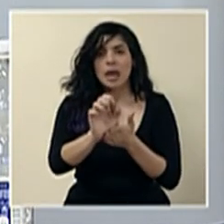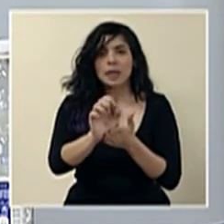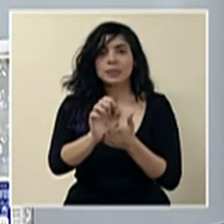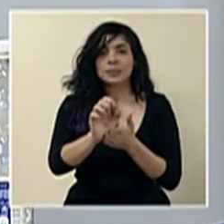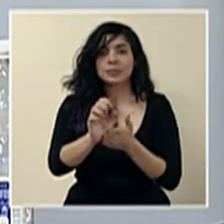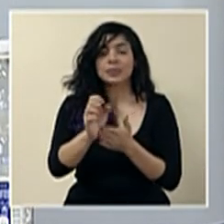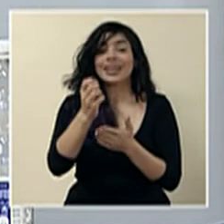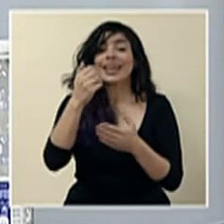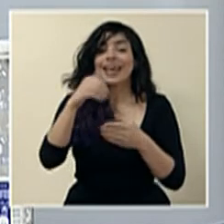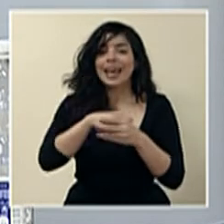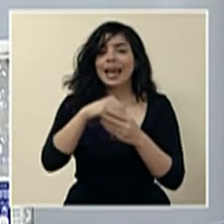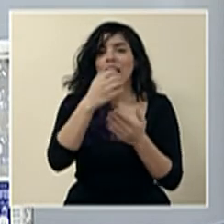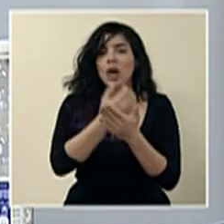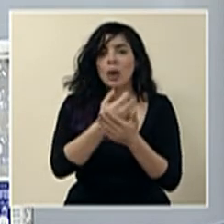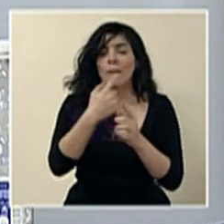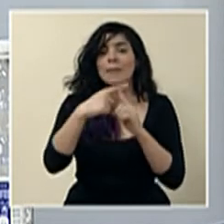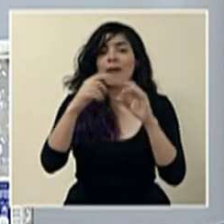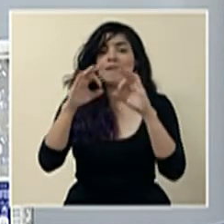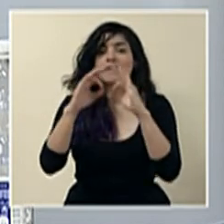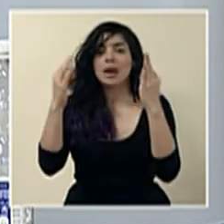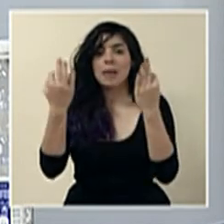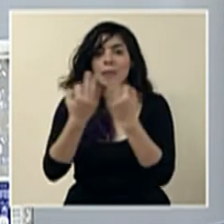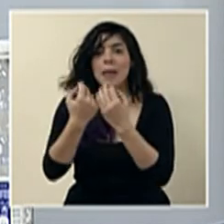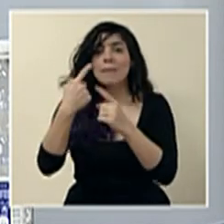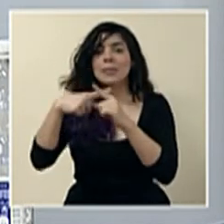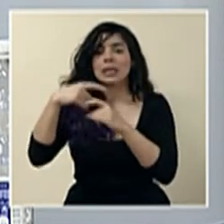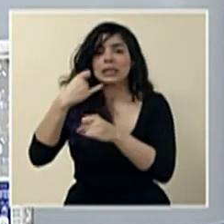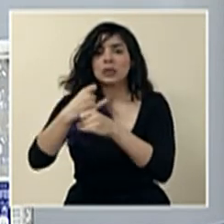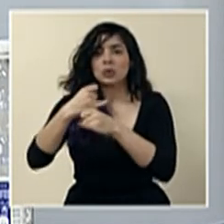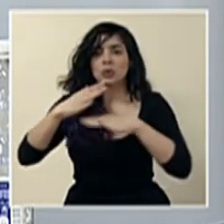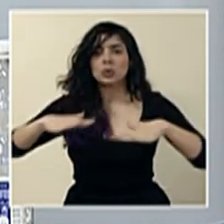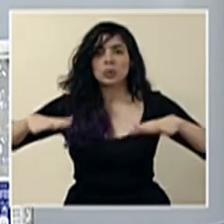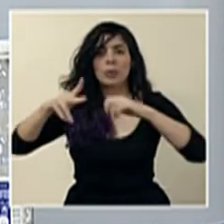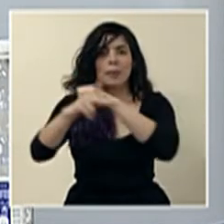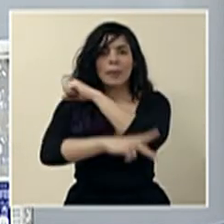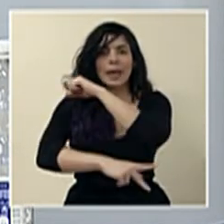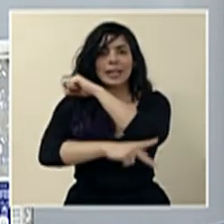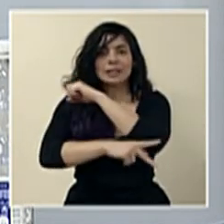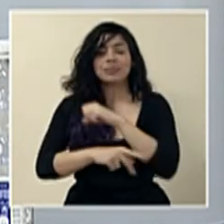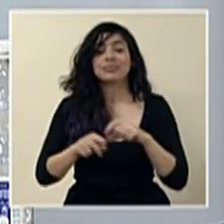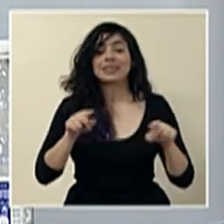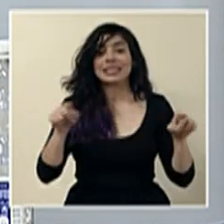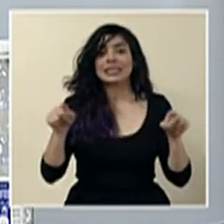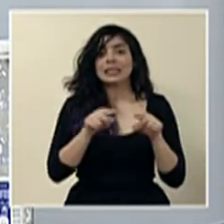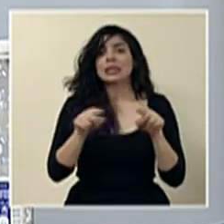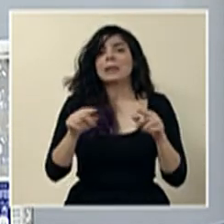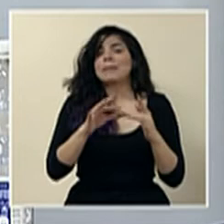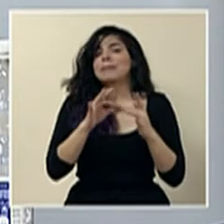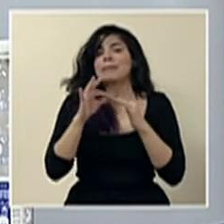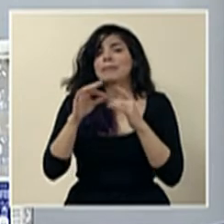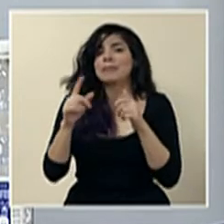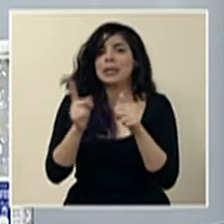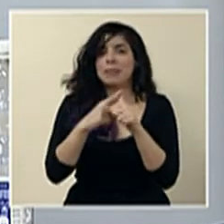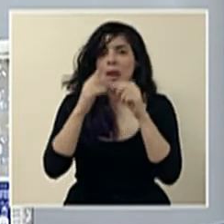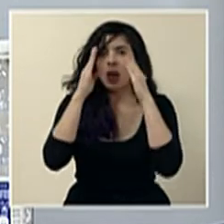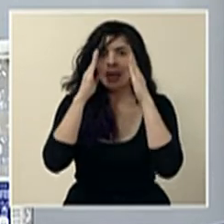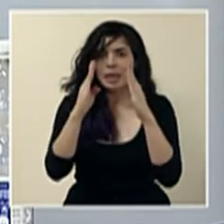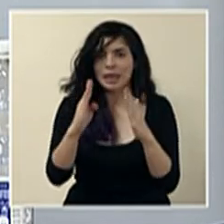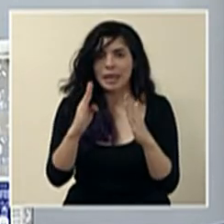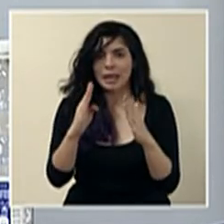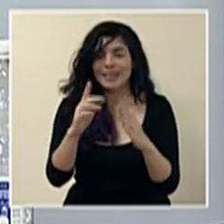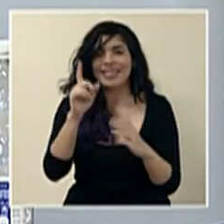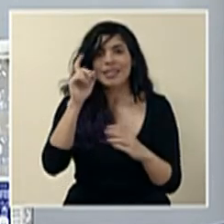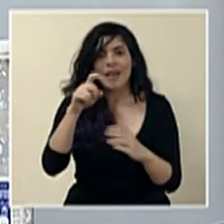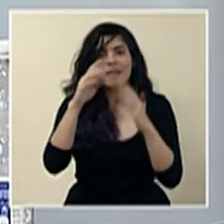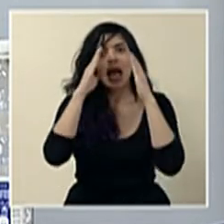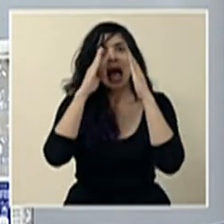la economía y en las familias y en las instituciones del país. Eso es lo primero que hay que atender. Hay que